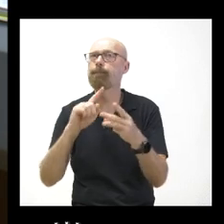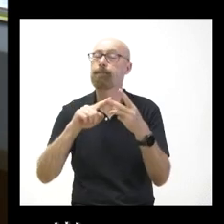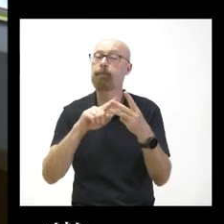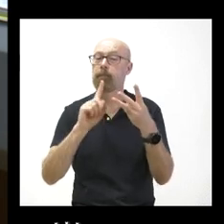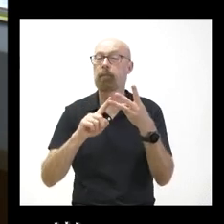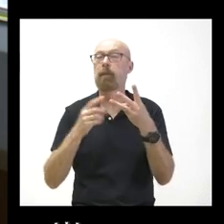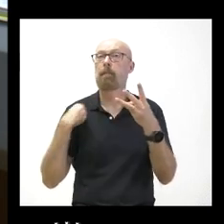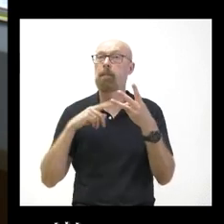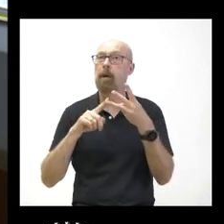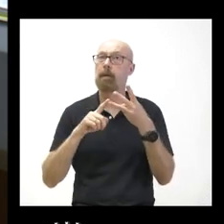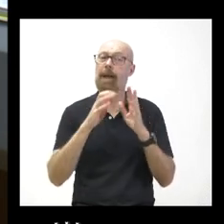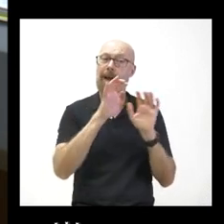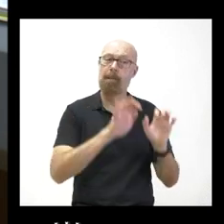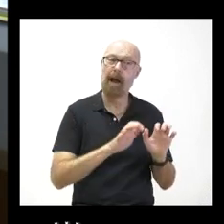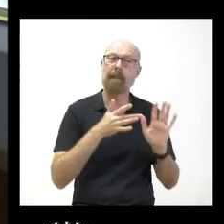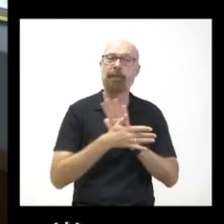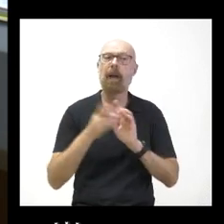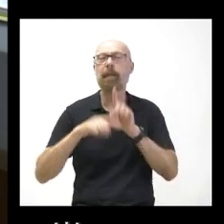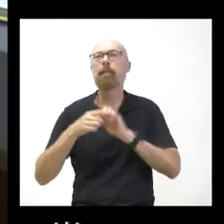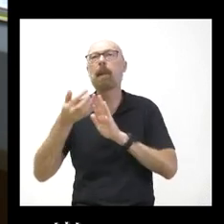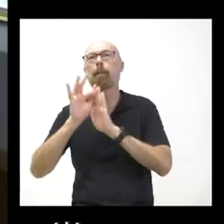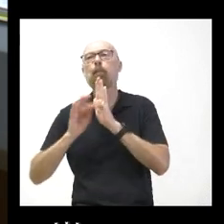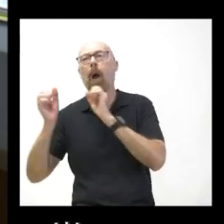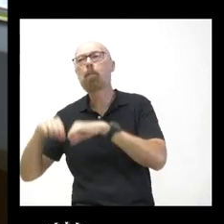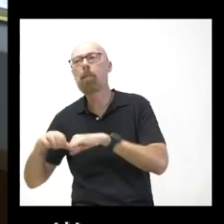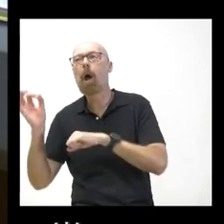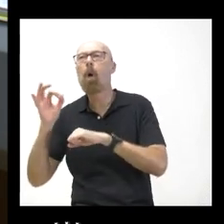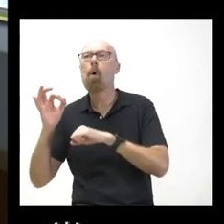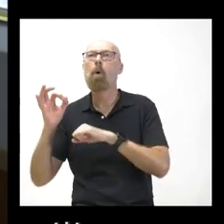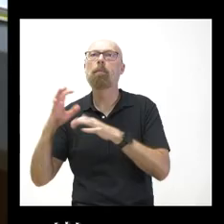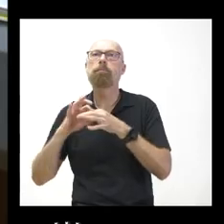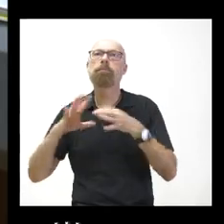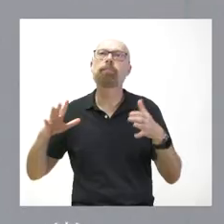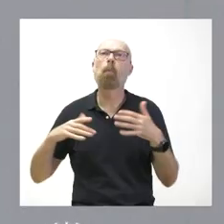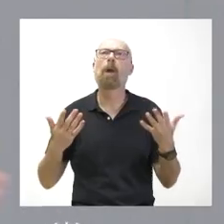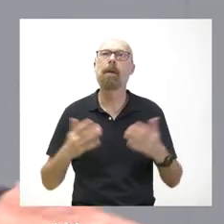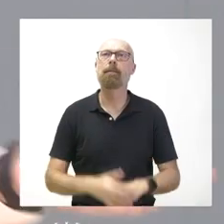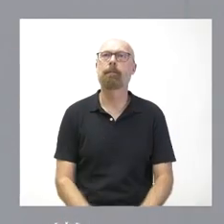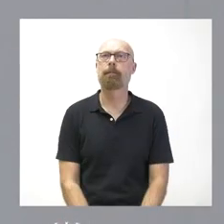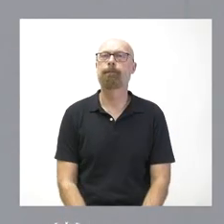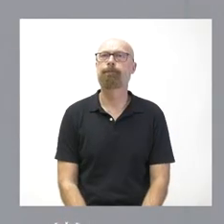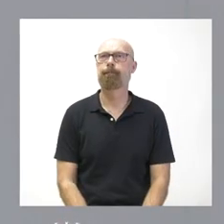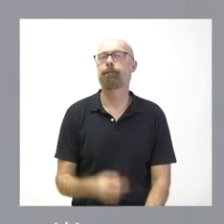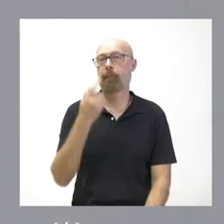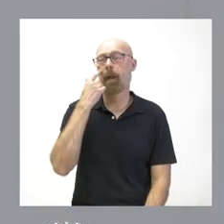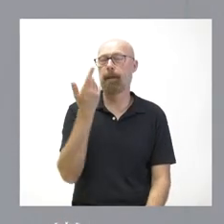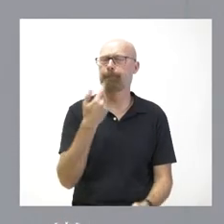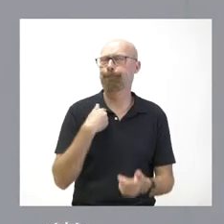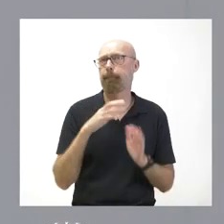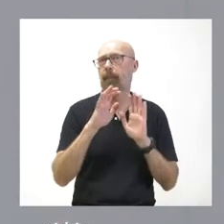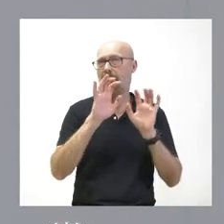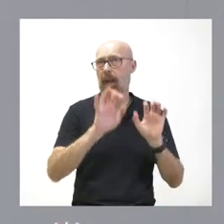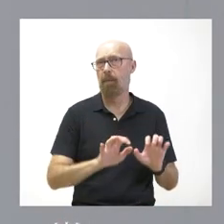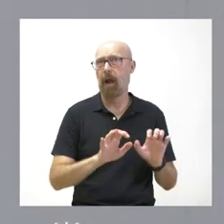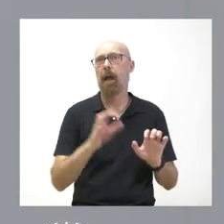que se aprueben los presupuestos o no sé si lo podrían articular de alguna otra forma Muchas gracias Bueno la rebaja lógicamente tiene que ser